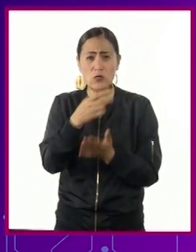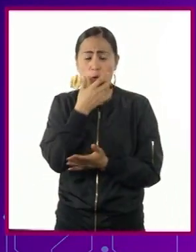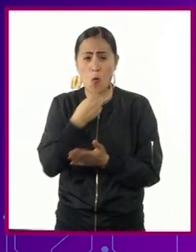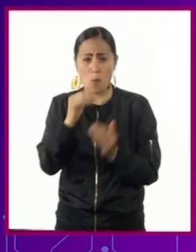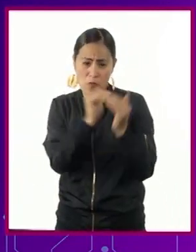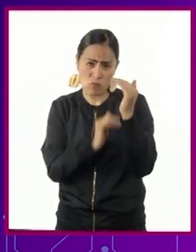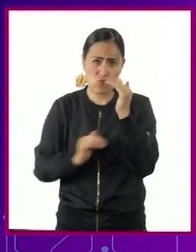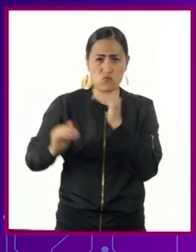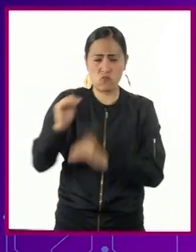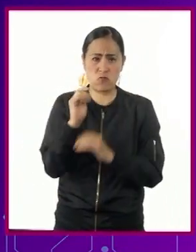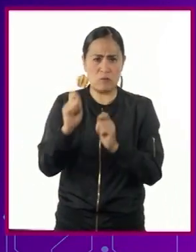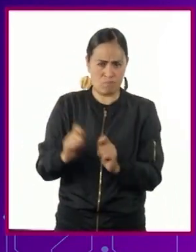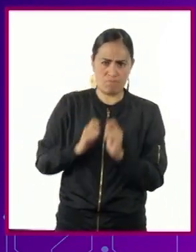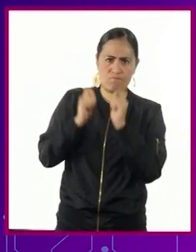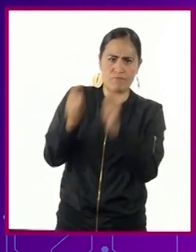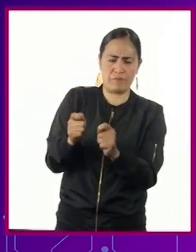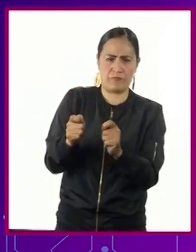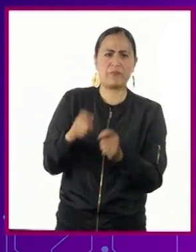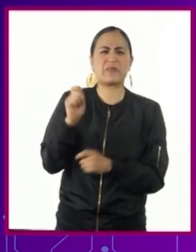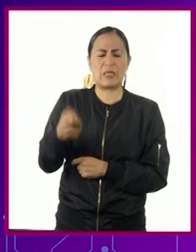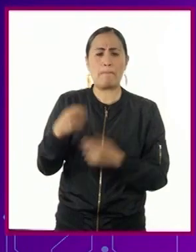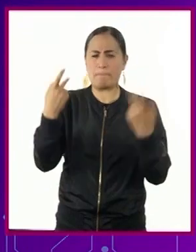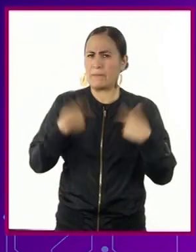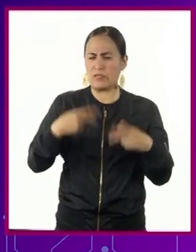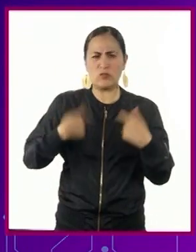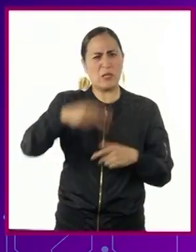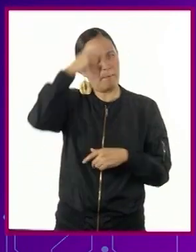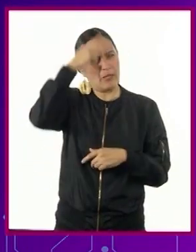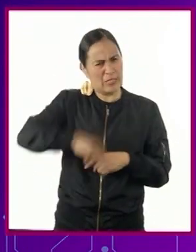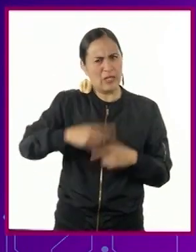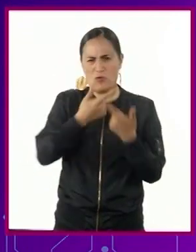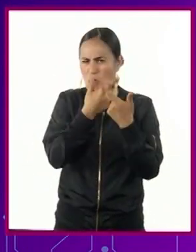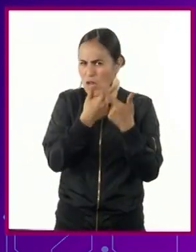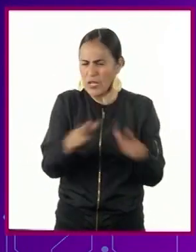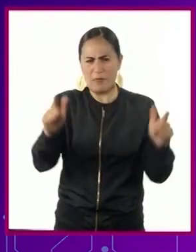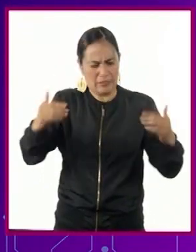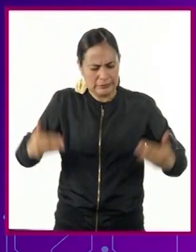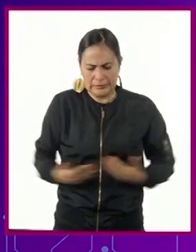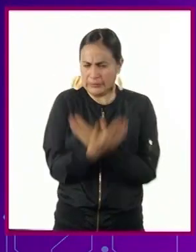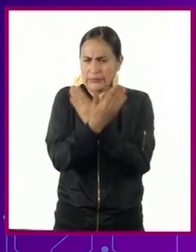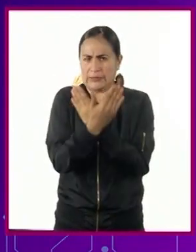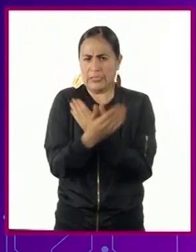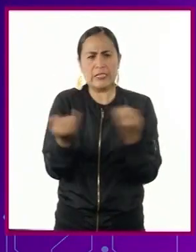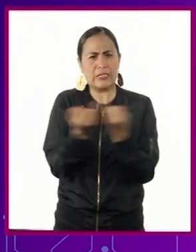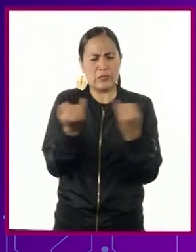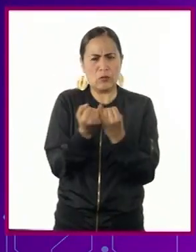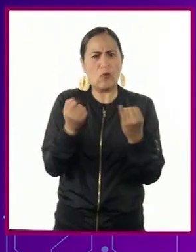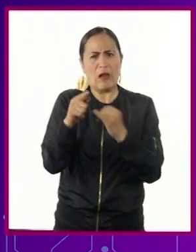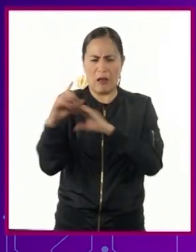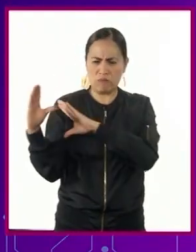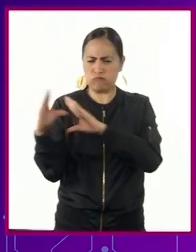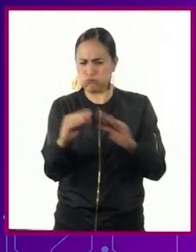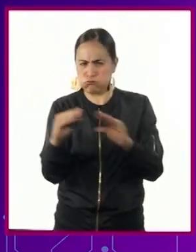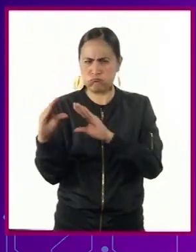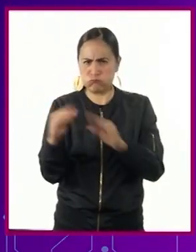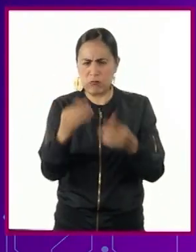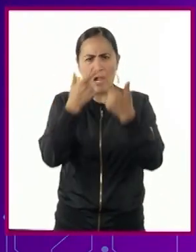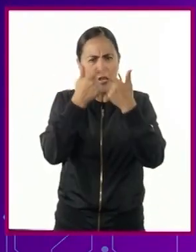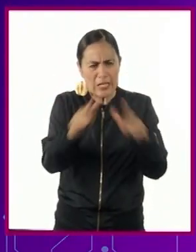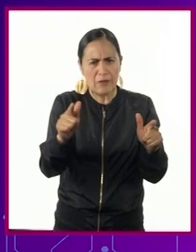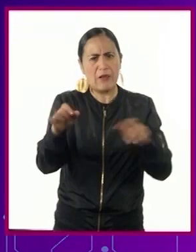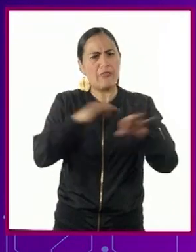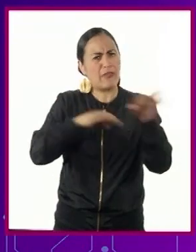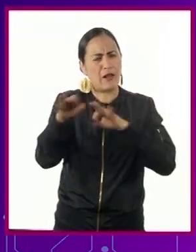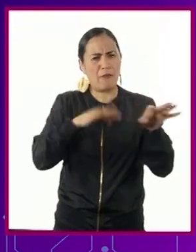Al respecto, declaró que todos los mexicanos son libres desde su nacimiento, con pleno derecho a la libertad de enseñanza, de profesión,